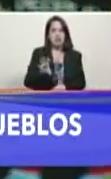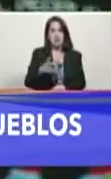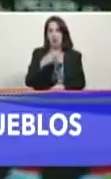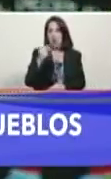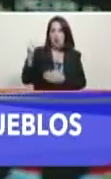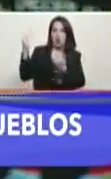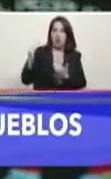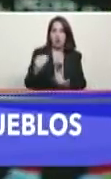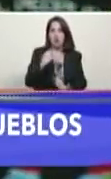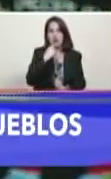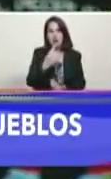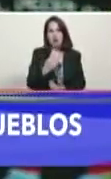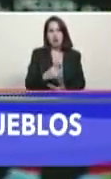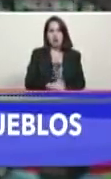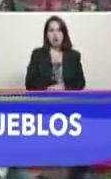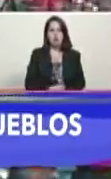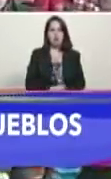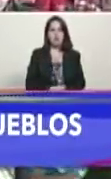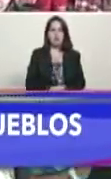ya lo dijimos